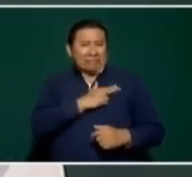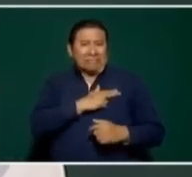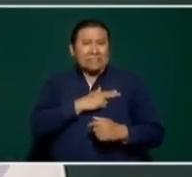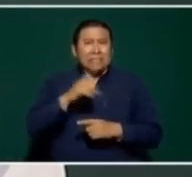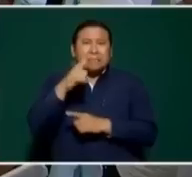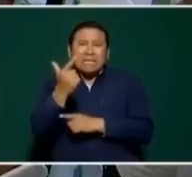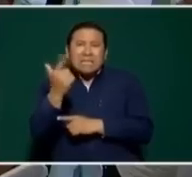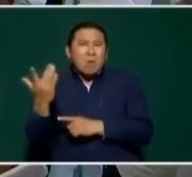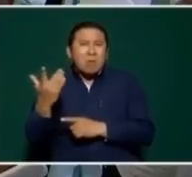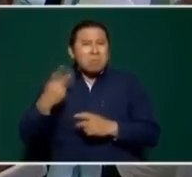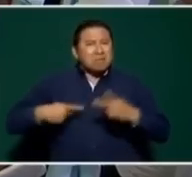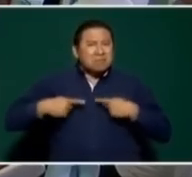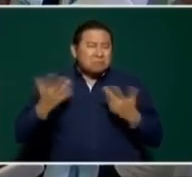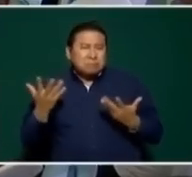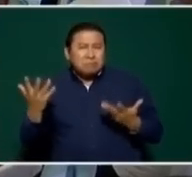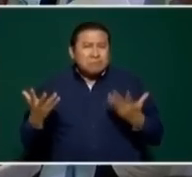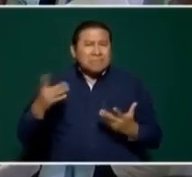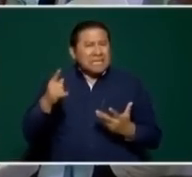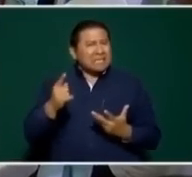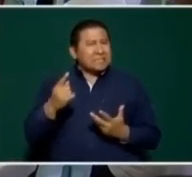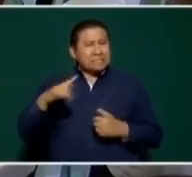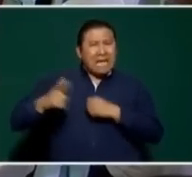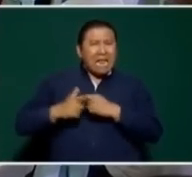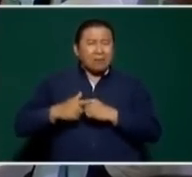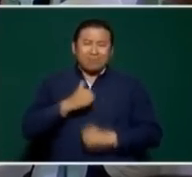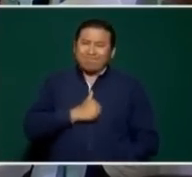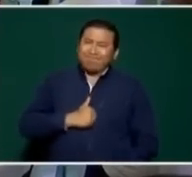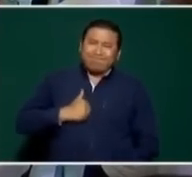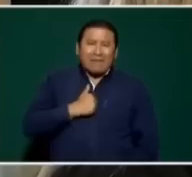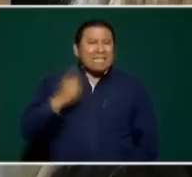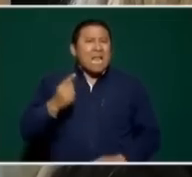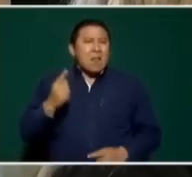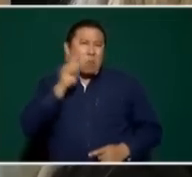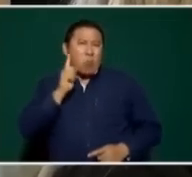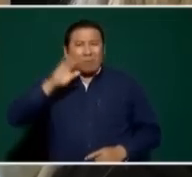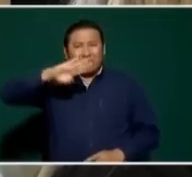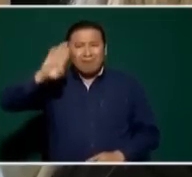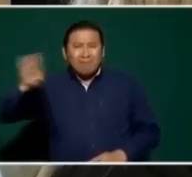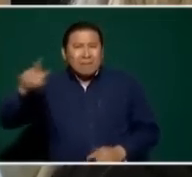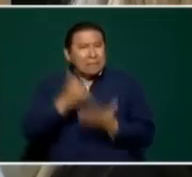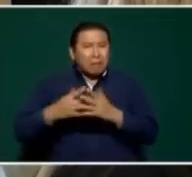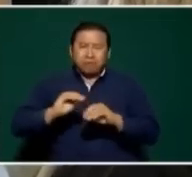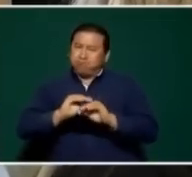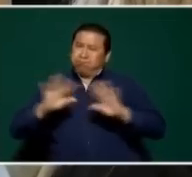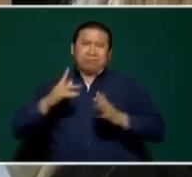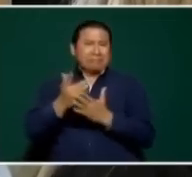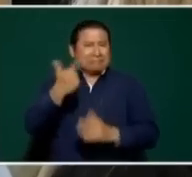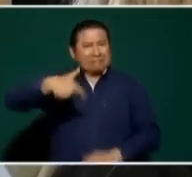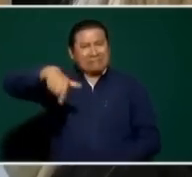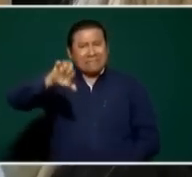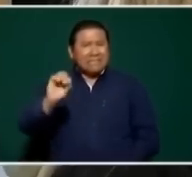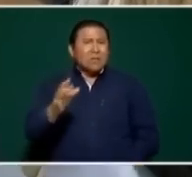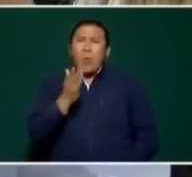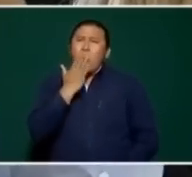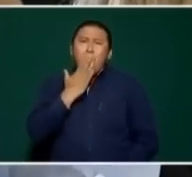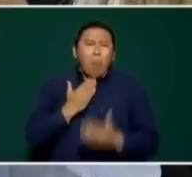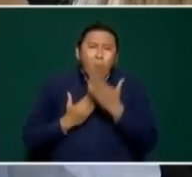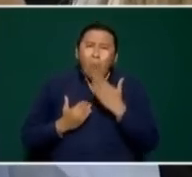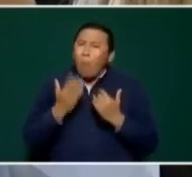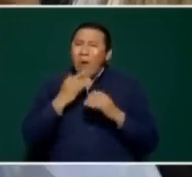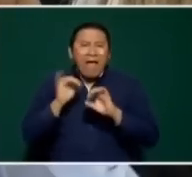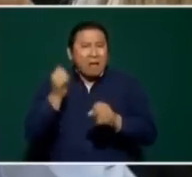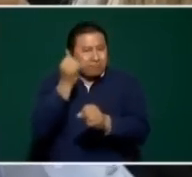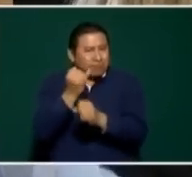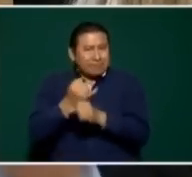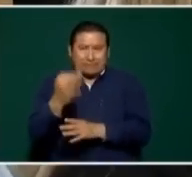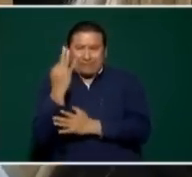de 7 a 7 personas. Es una situación lamentable. El feminicidio está a todo lo que da en Quintana Roo. No hay investigación.